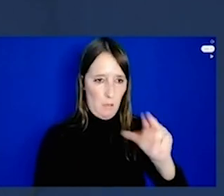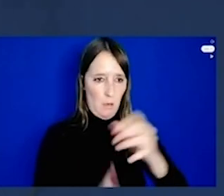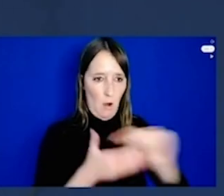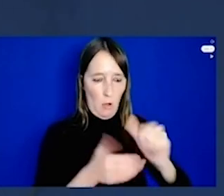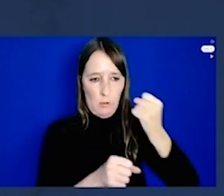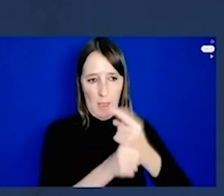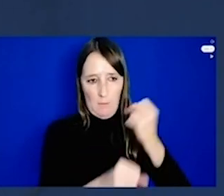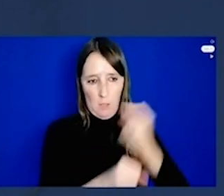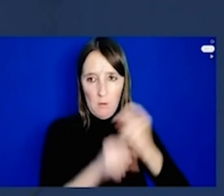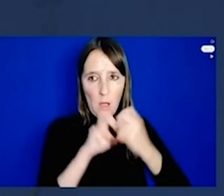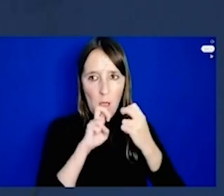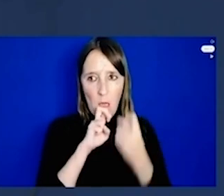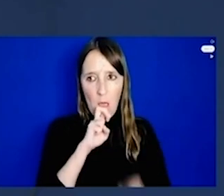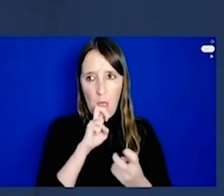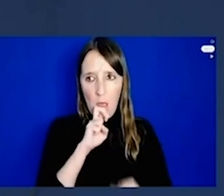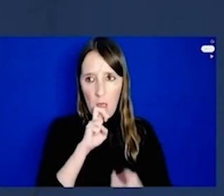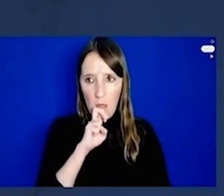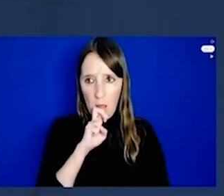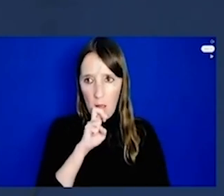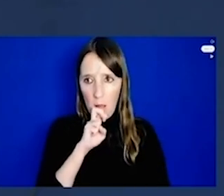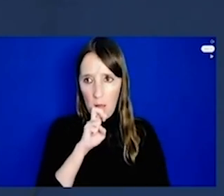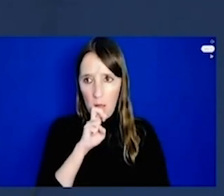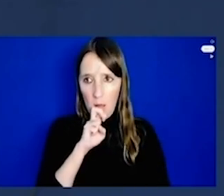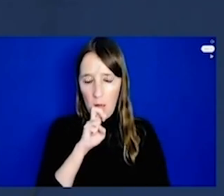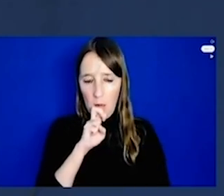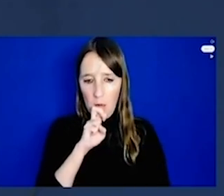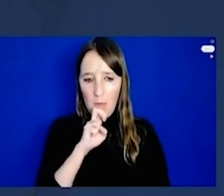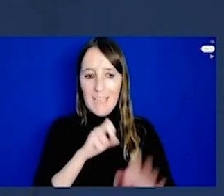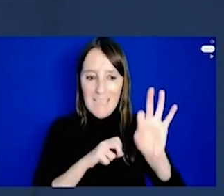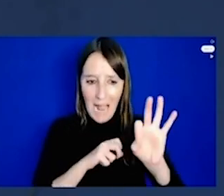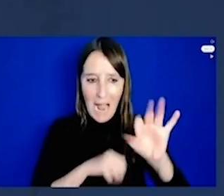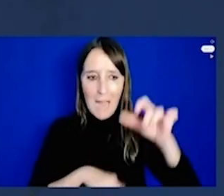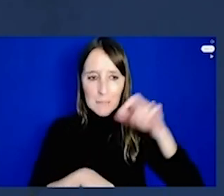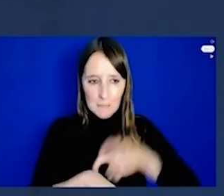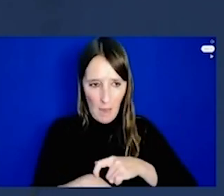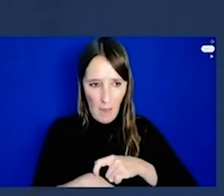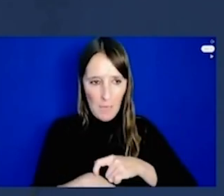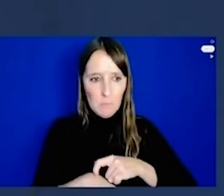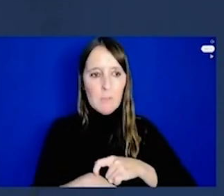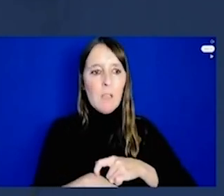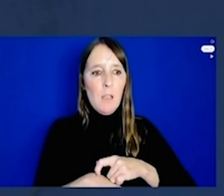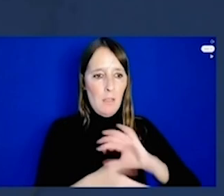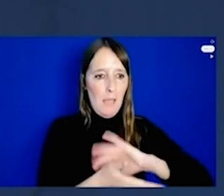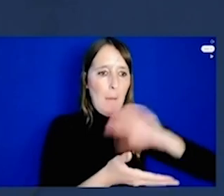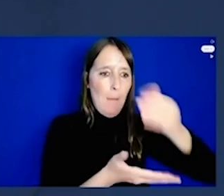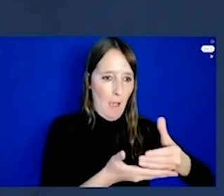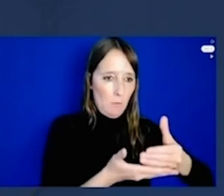representa nueve veces la cantidad de toda la asistencia oficial para el desarrollo, proporcionada cada año.